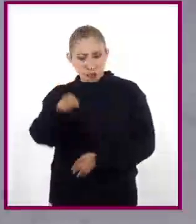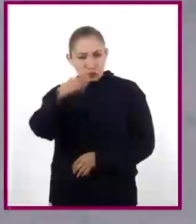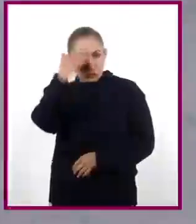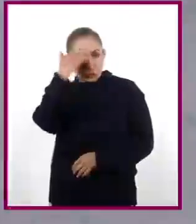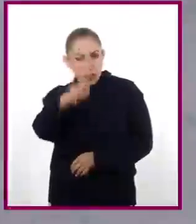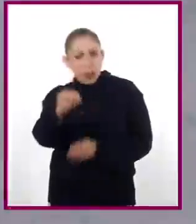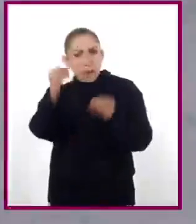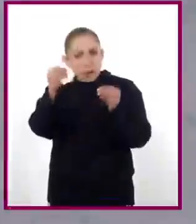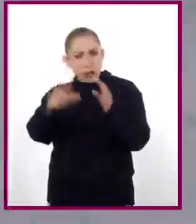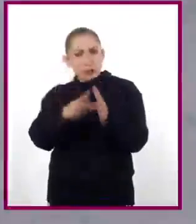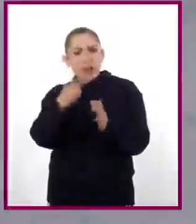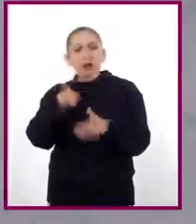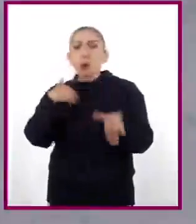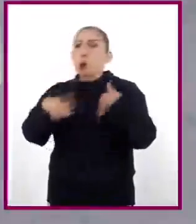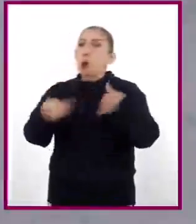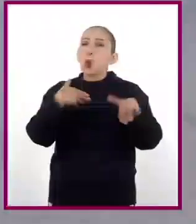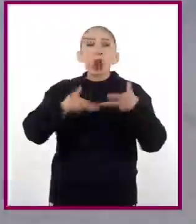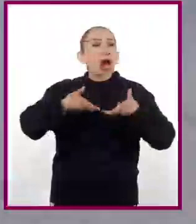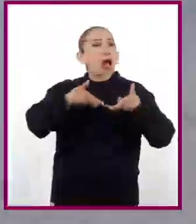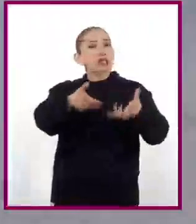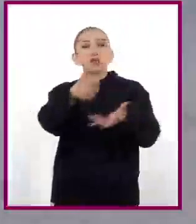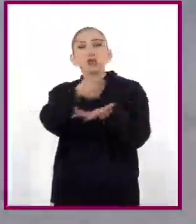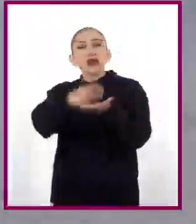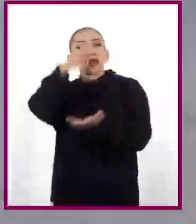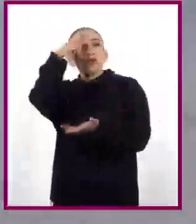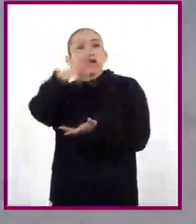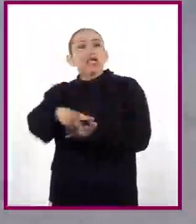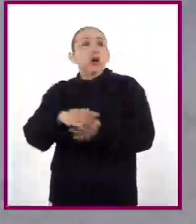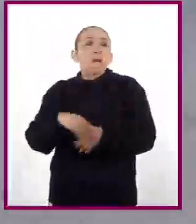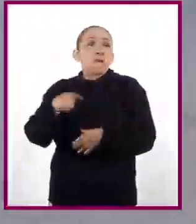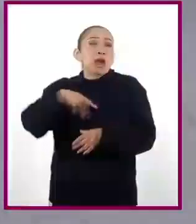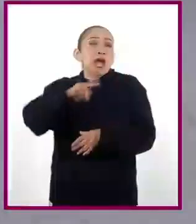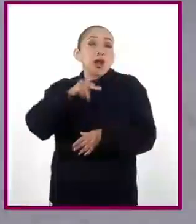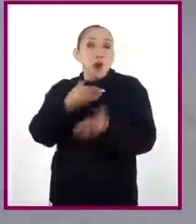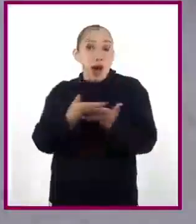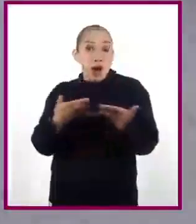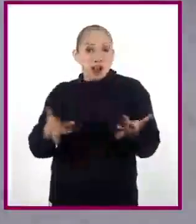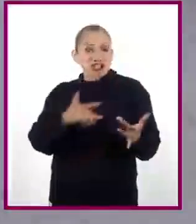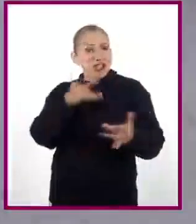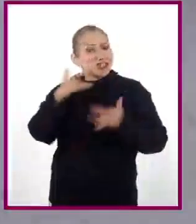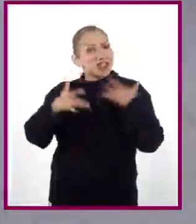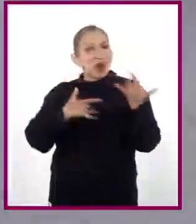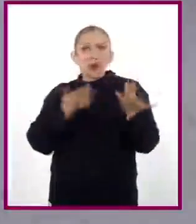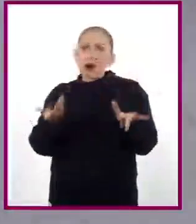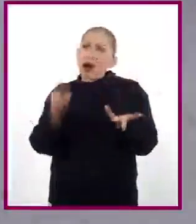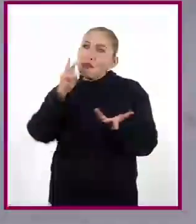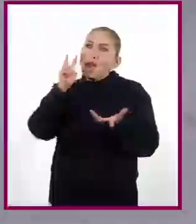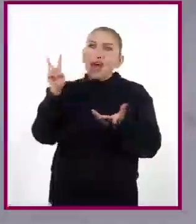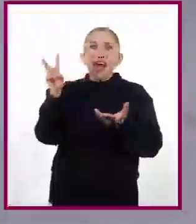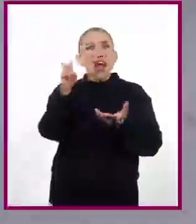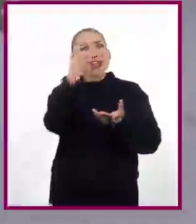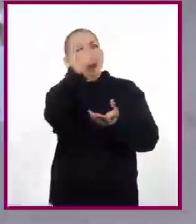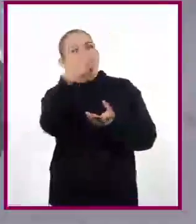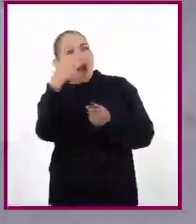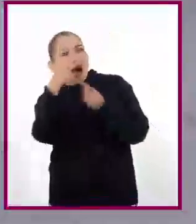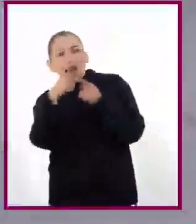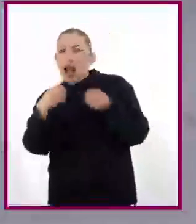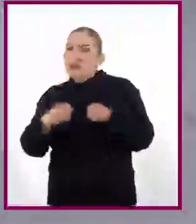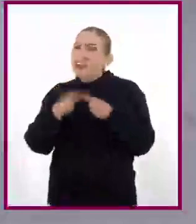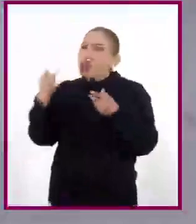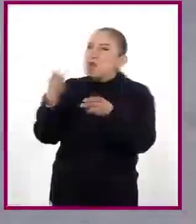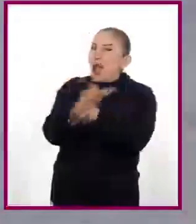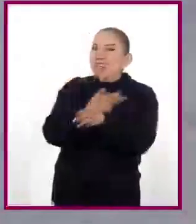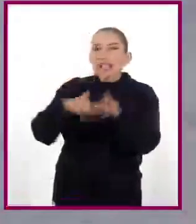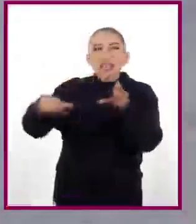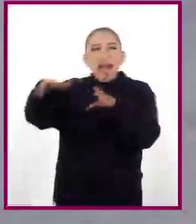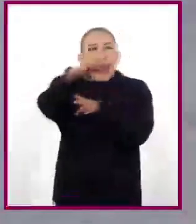¿Saben? Muchas veces he caminado por las calles de la Ciudad de México, pero esta vez sentí una gran necesidad de apreciar rostros, la vida y